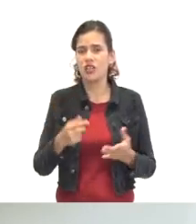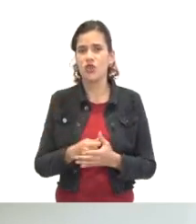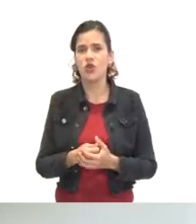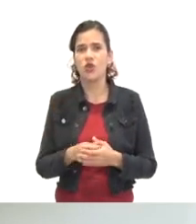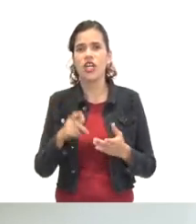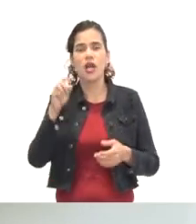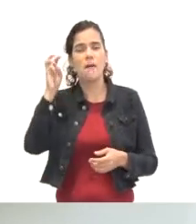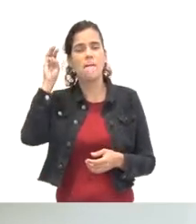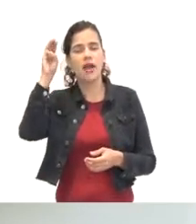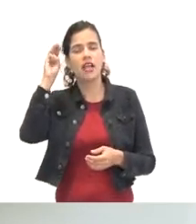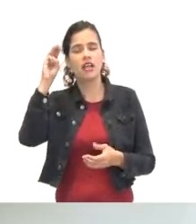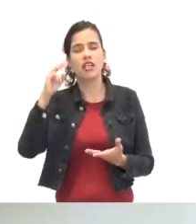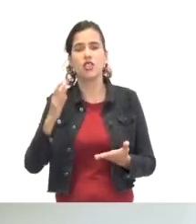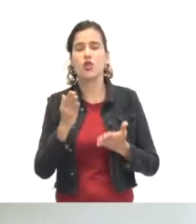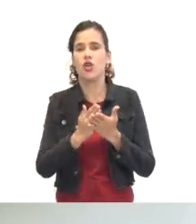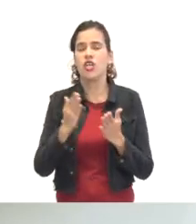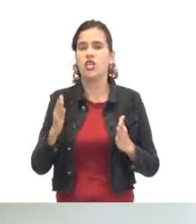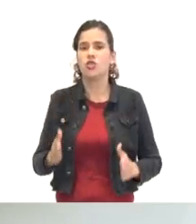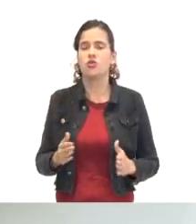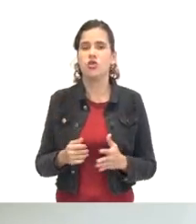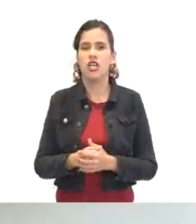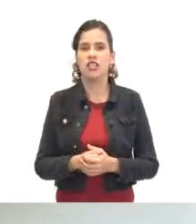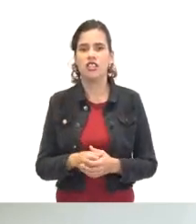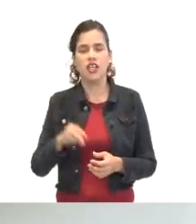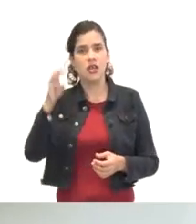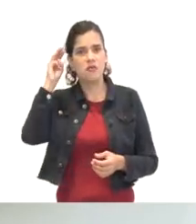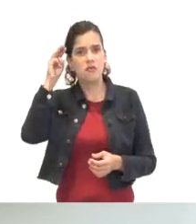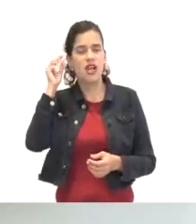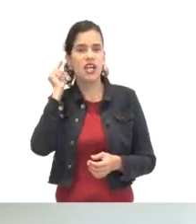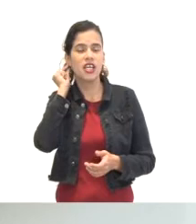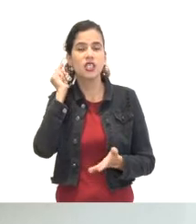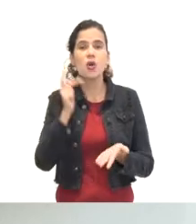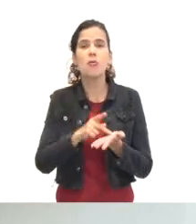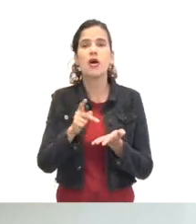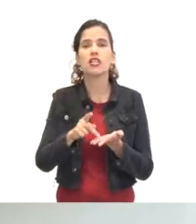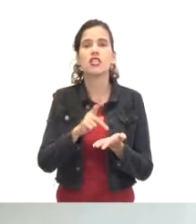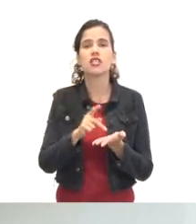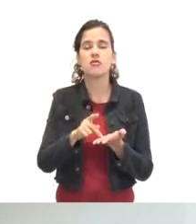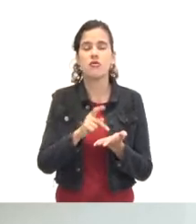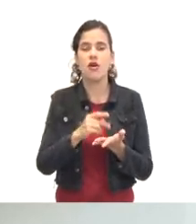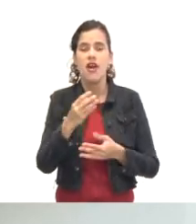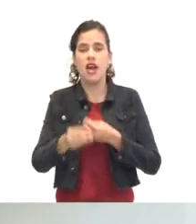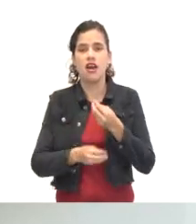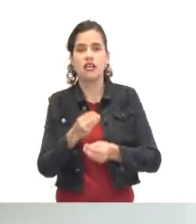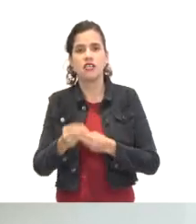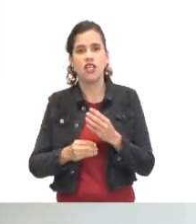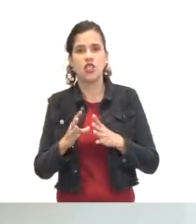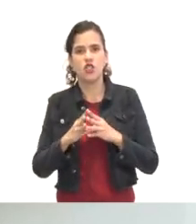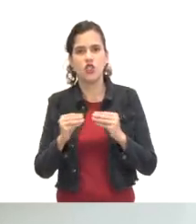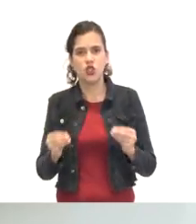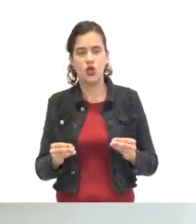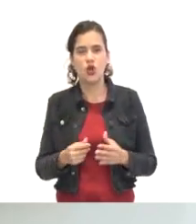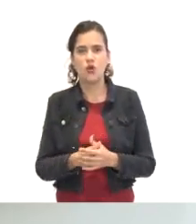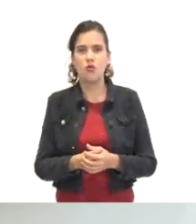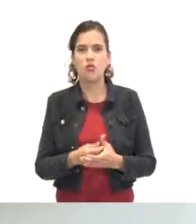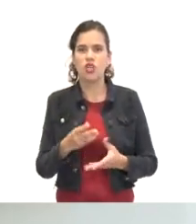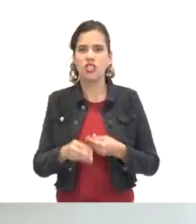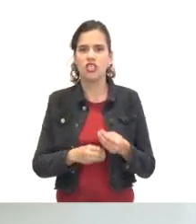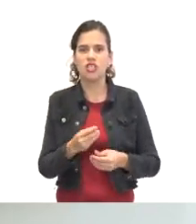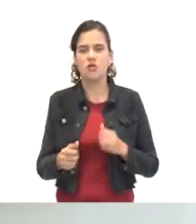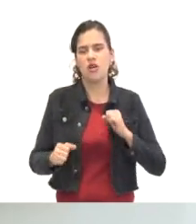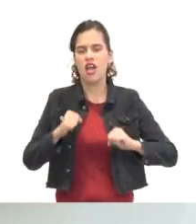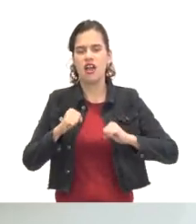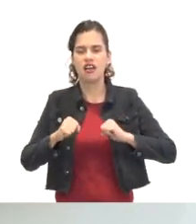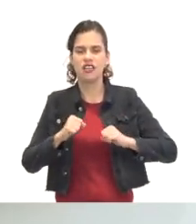convertían en maestros, en estudiantes, en maestras, participaban, hacían todo porque se volvieron más